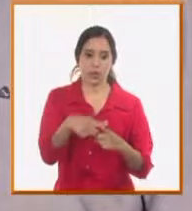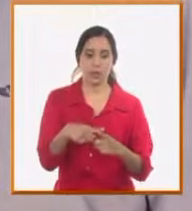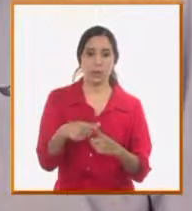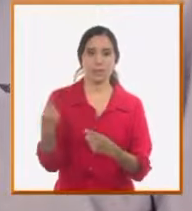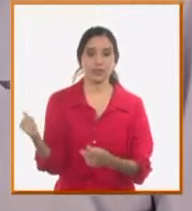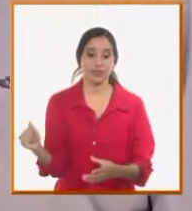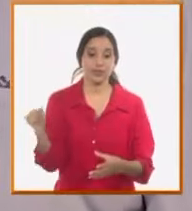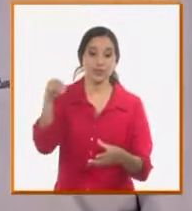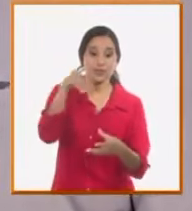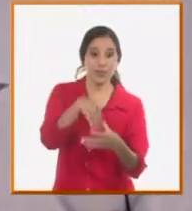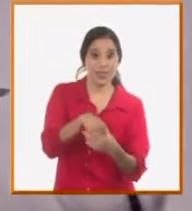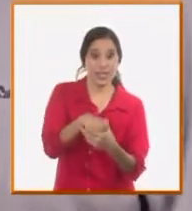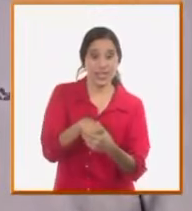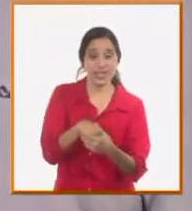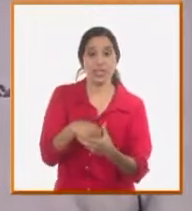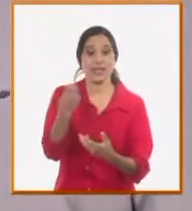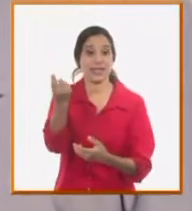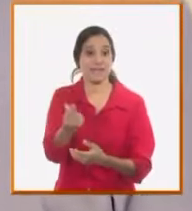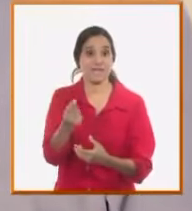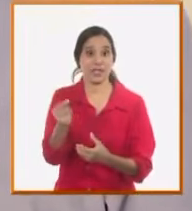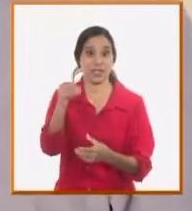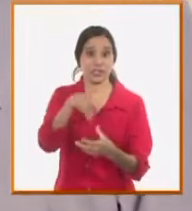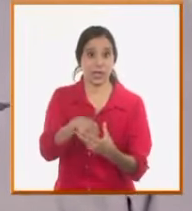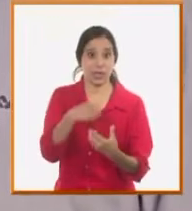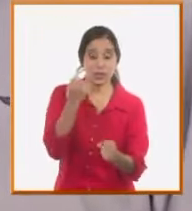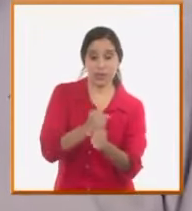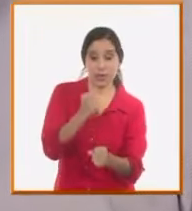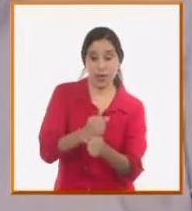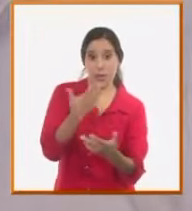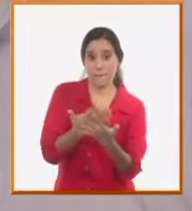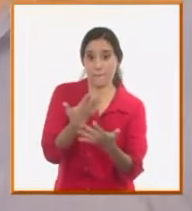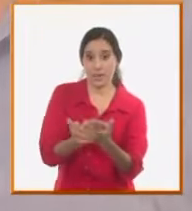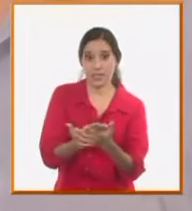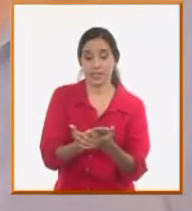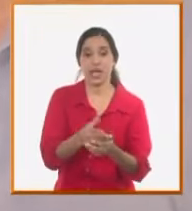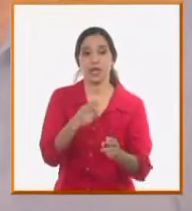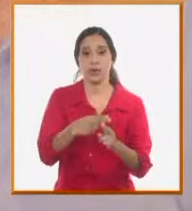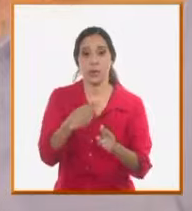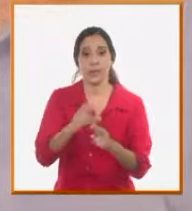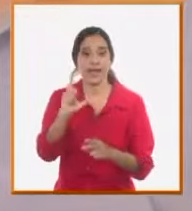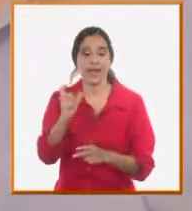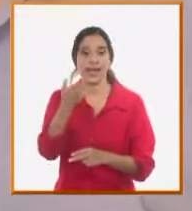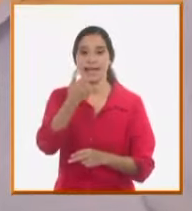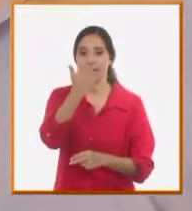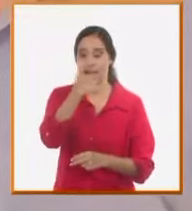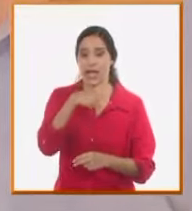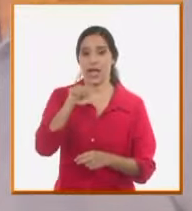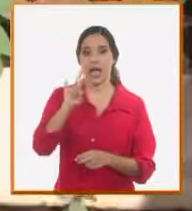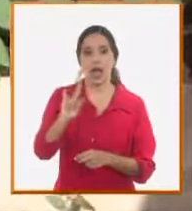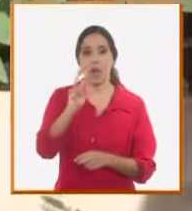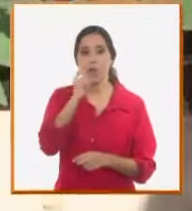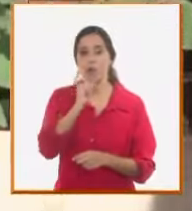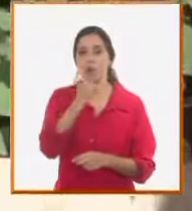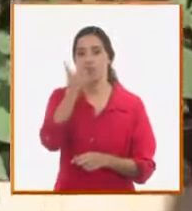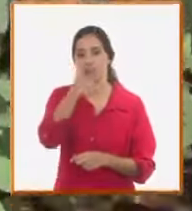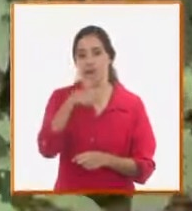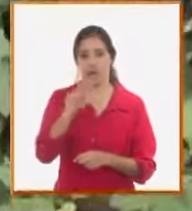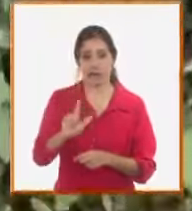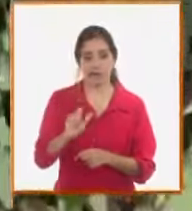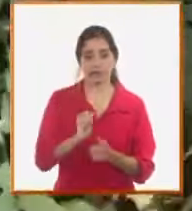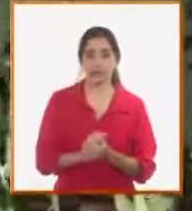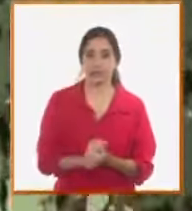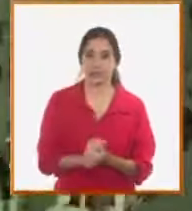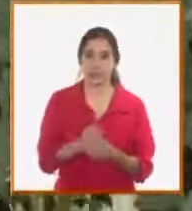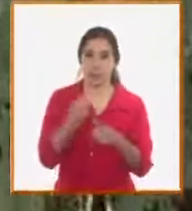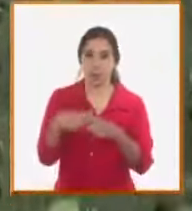financiero Caudal a mercado internacional de seguros de manera tal de que Cuba pueda acceder a un macro seguro. Productores de las